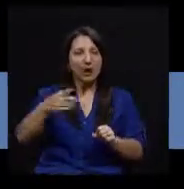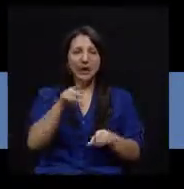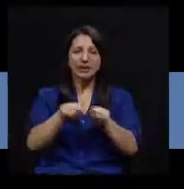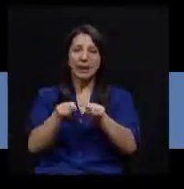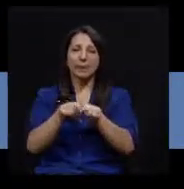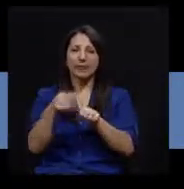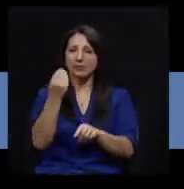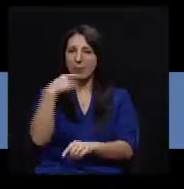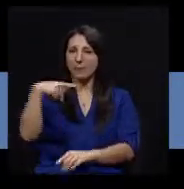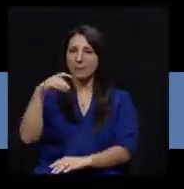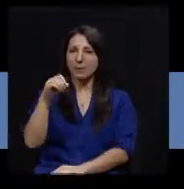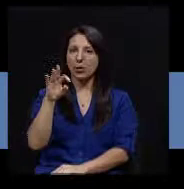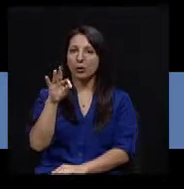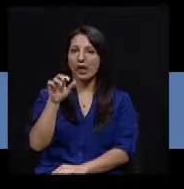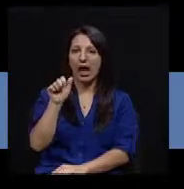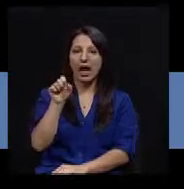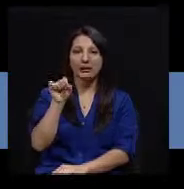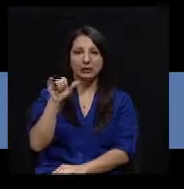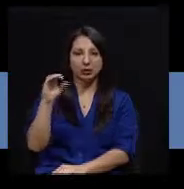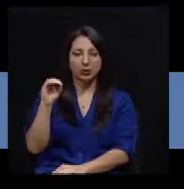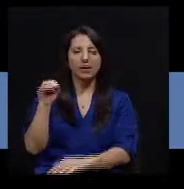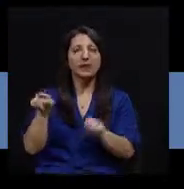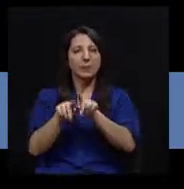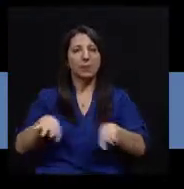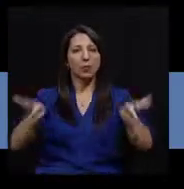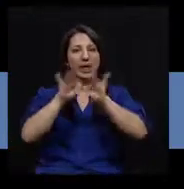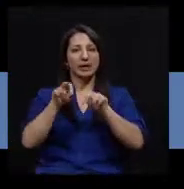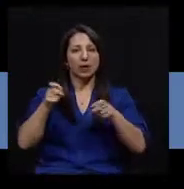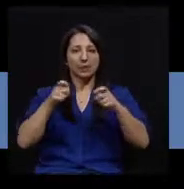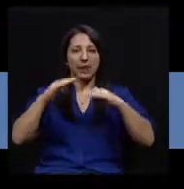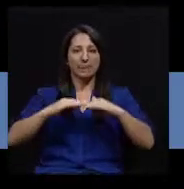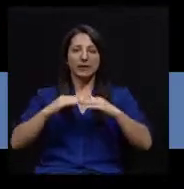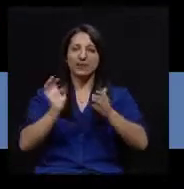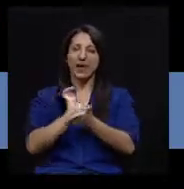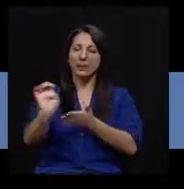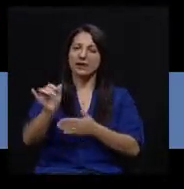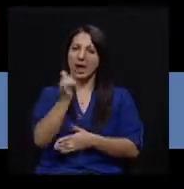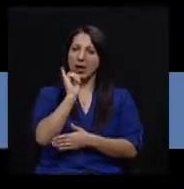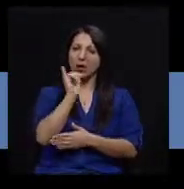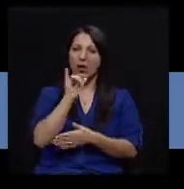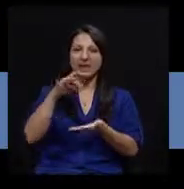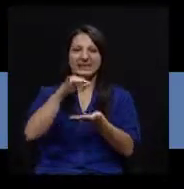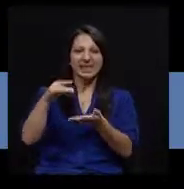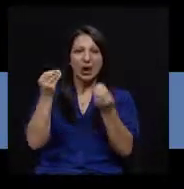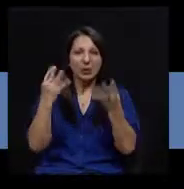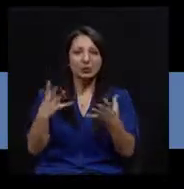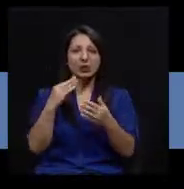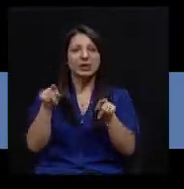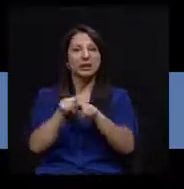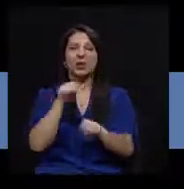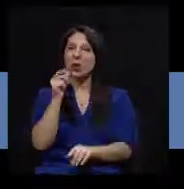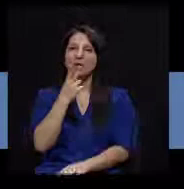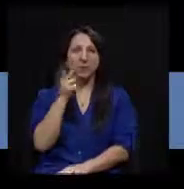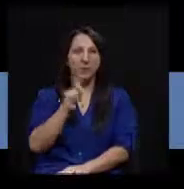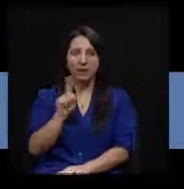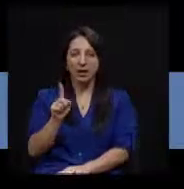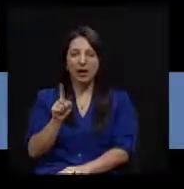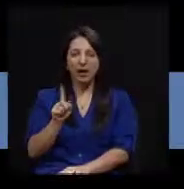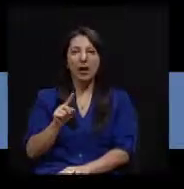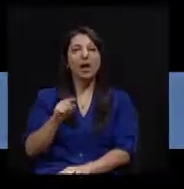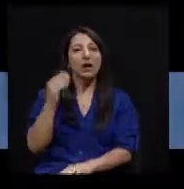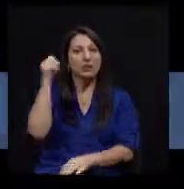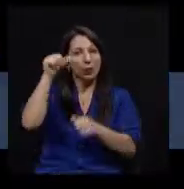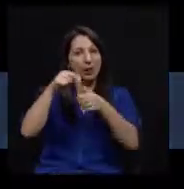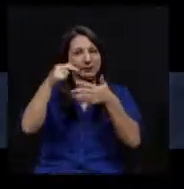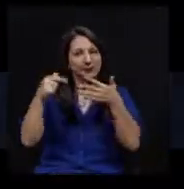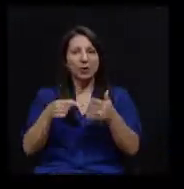consumo de potasio. También debemos controlar el peso, evitar bebidas alcohólicas, la sal en exceso y no fumar. Tomemos en cuenta